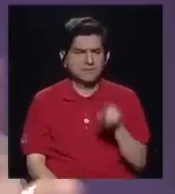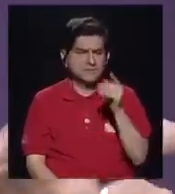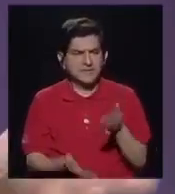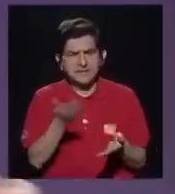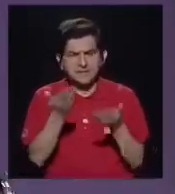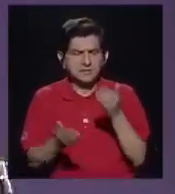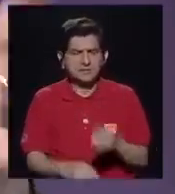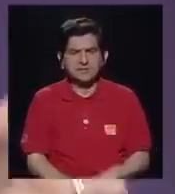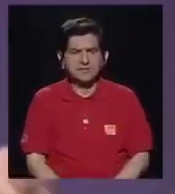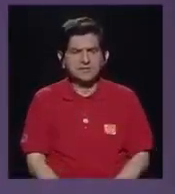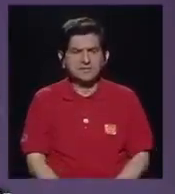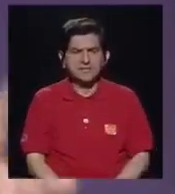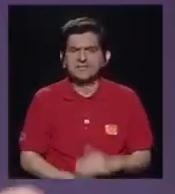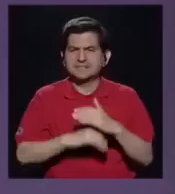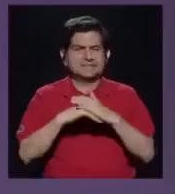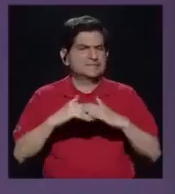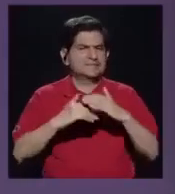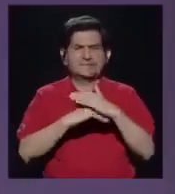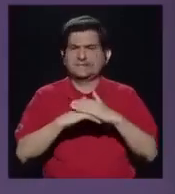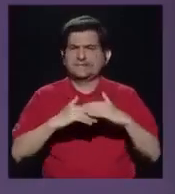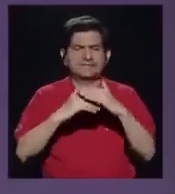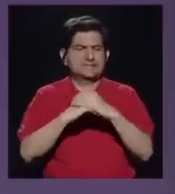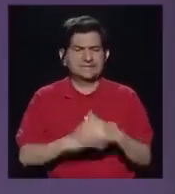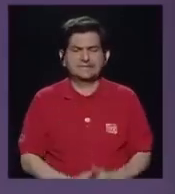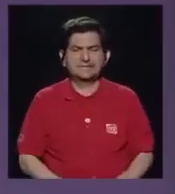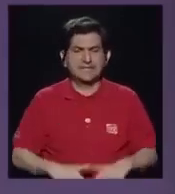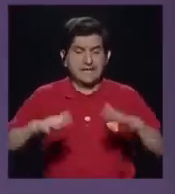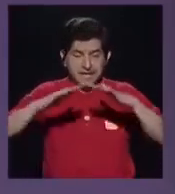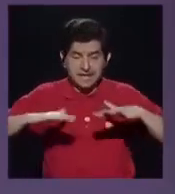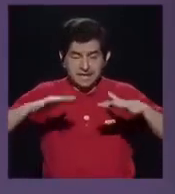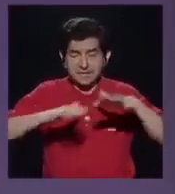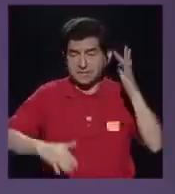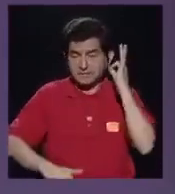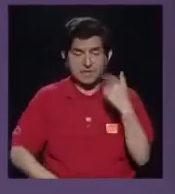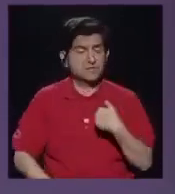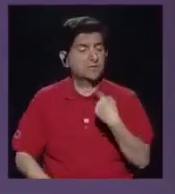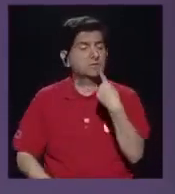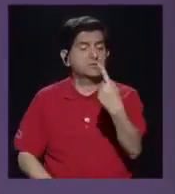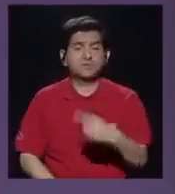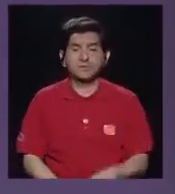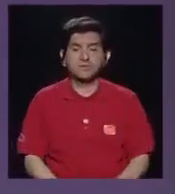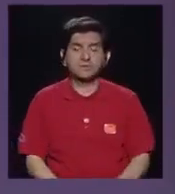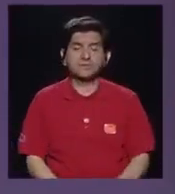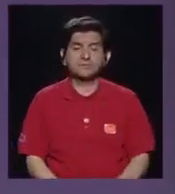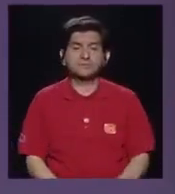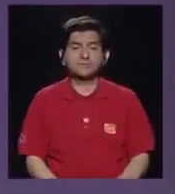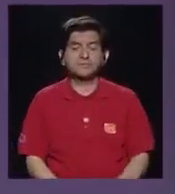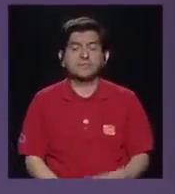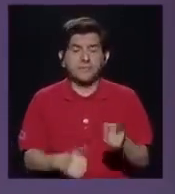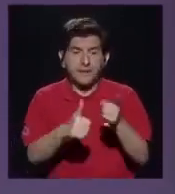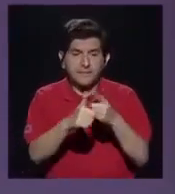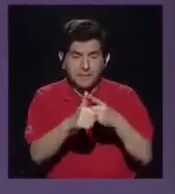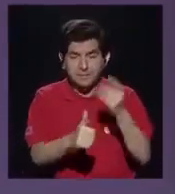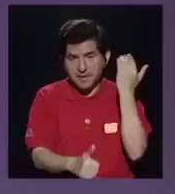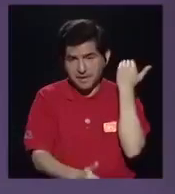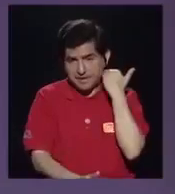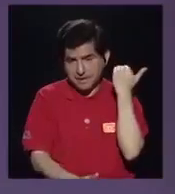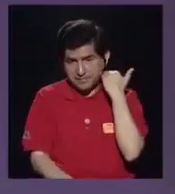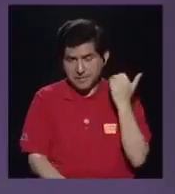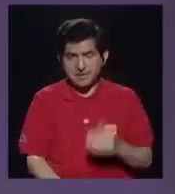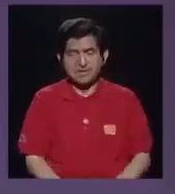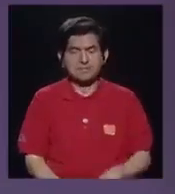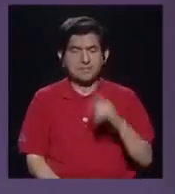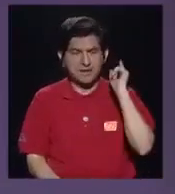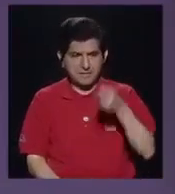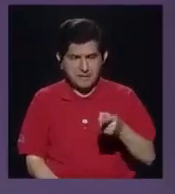un poco fuerte y siempre hay una incomodidad muy grande en las prácticas femeninas Cuando digo esto Cuando digo esto la primera víctima del mandato